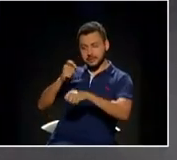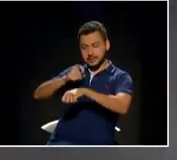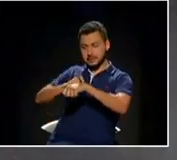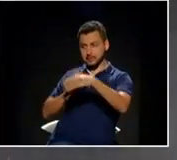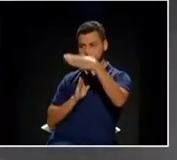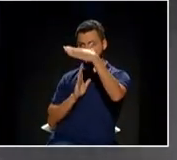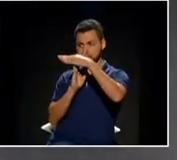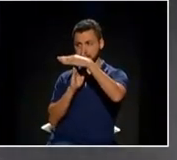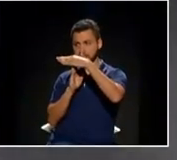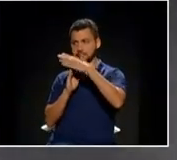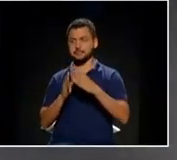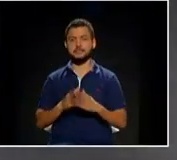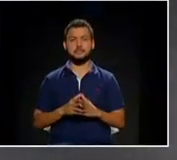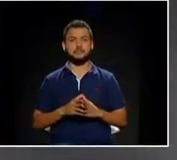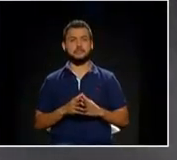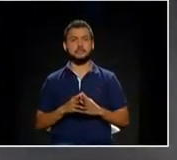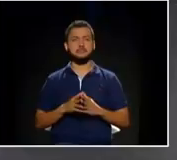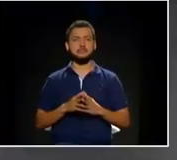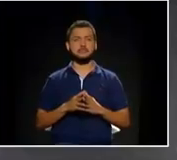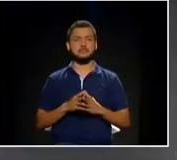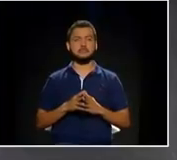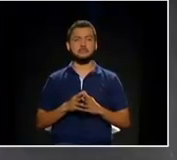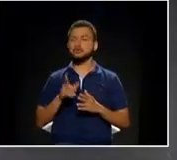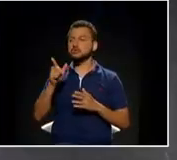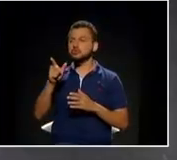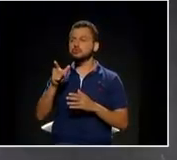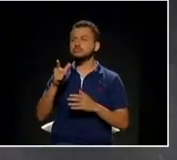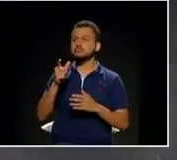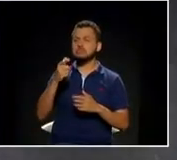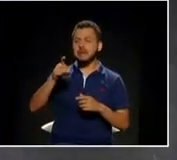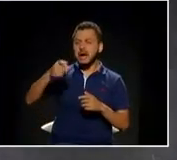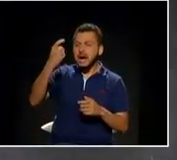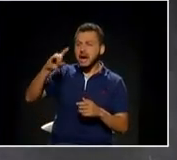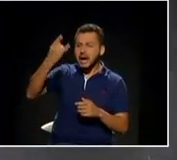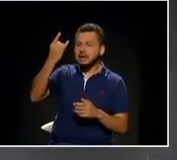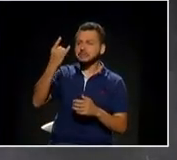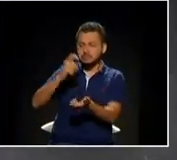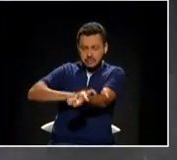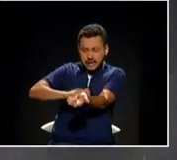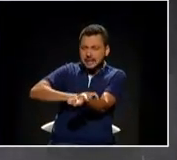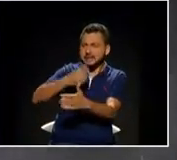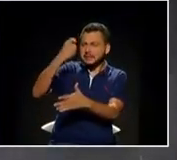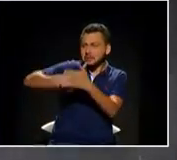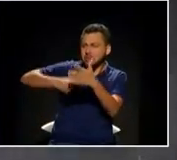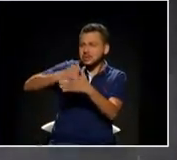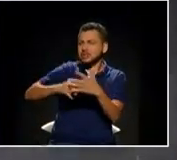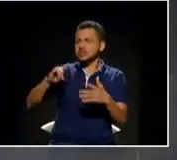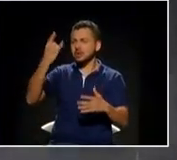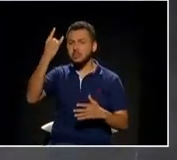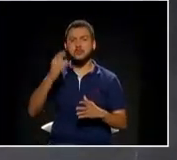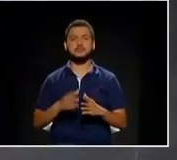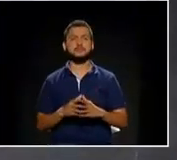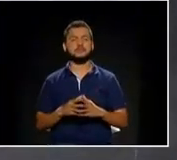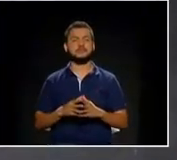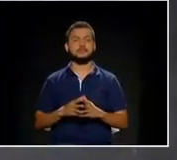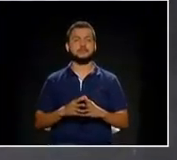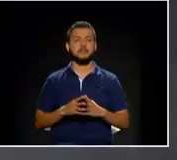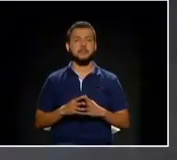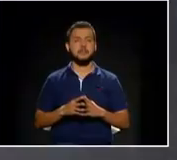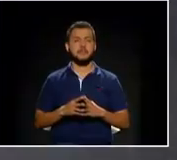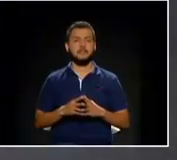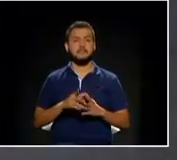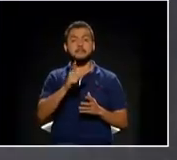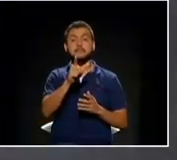cualidades que tienen no digan sus aspectos a mejorar a daniel quintero candidato por el movimiento independiente mabel